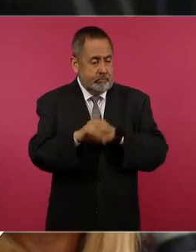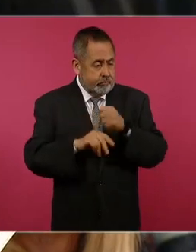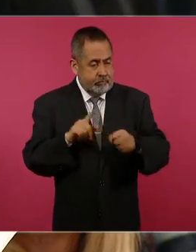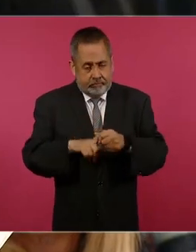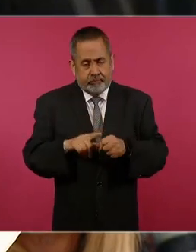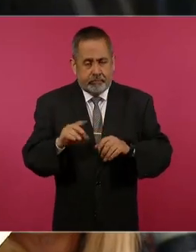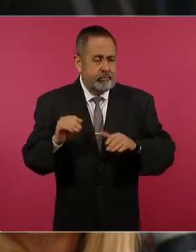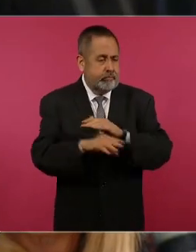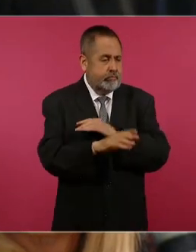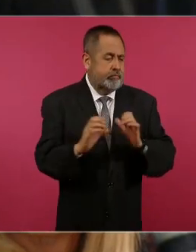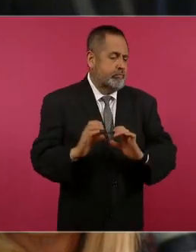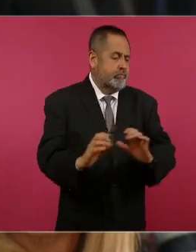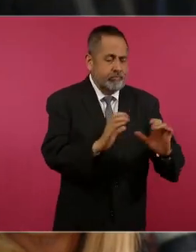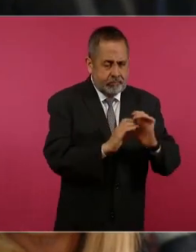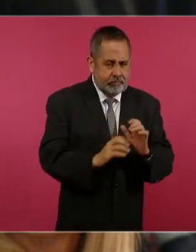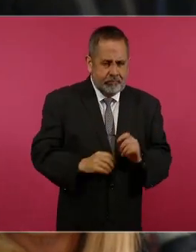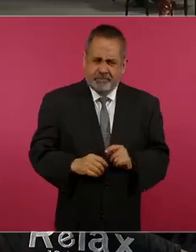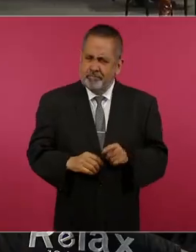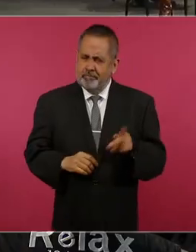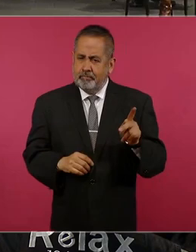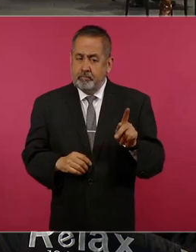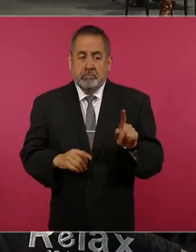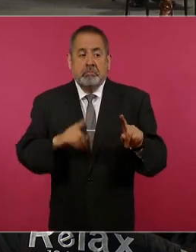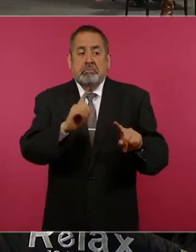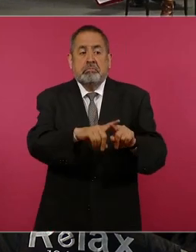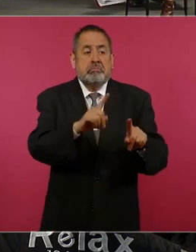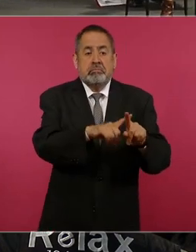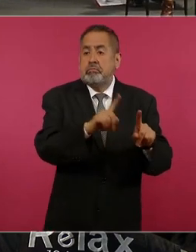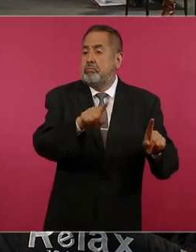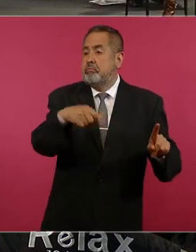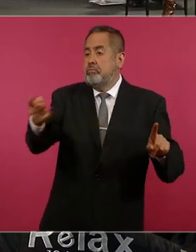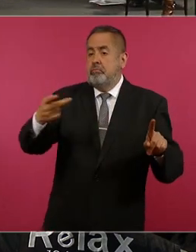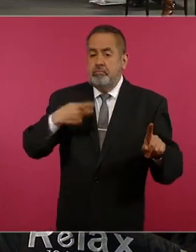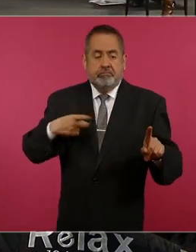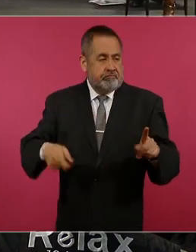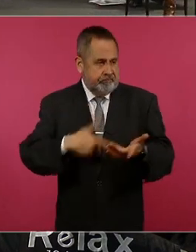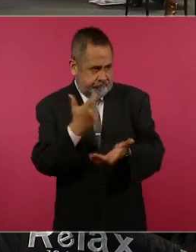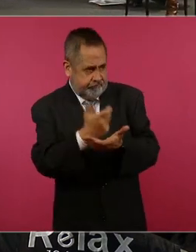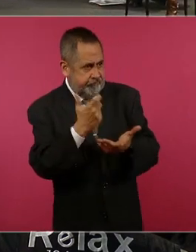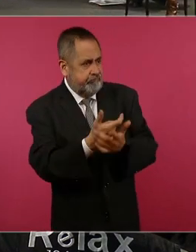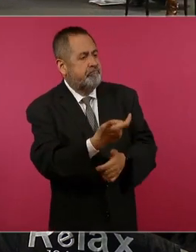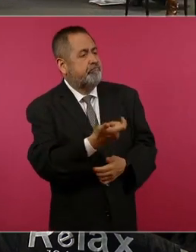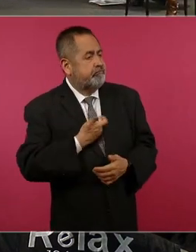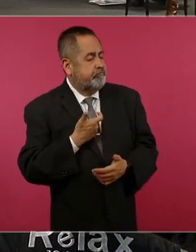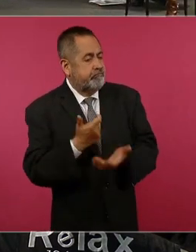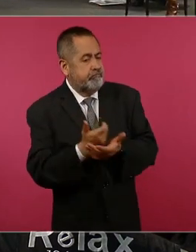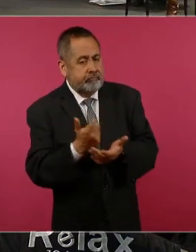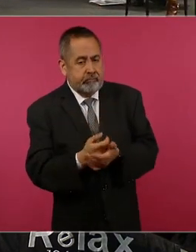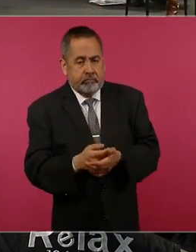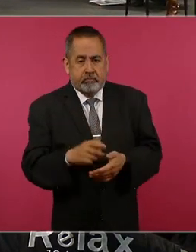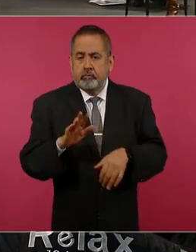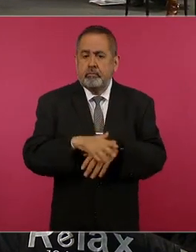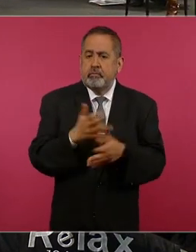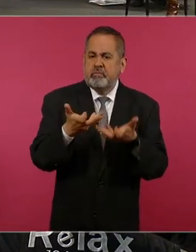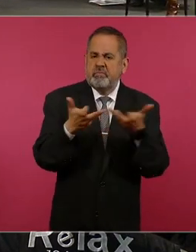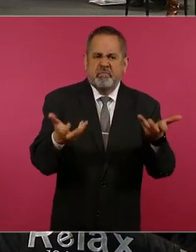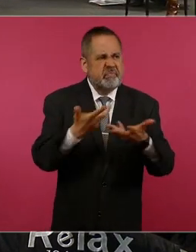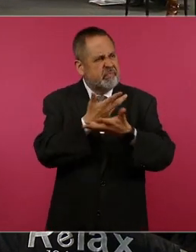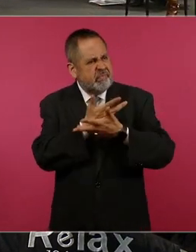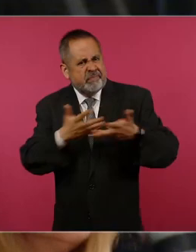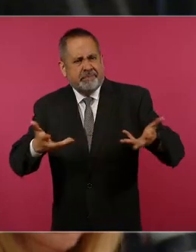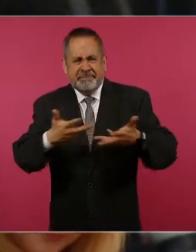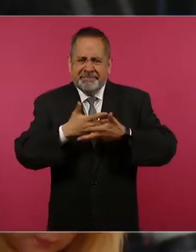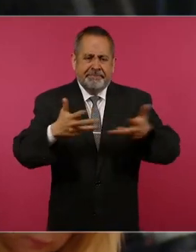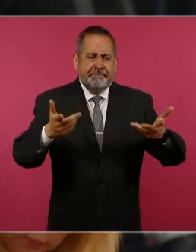hemos recabado, han sido amenazados por extorsión. Les piden una cantidad porque son terrenos grandes donde